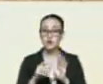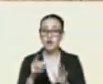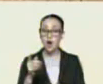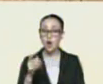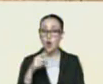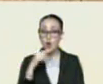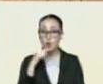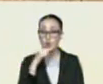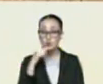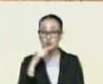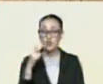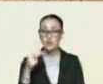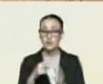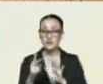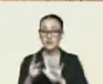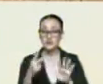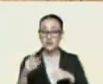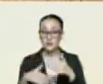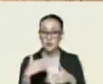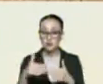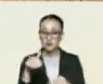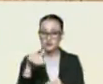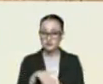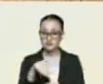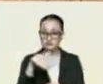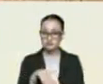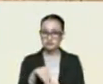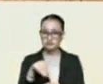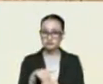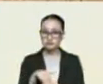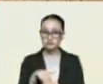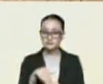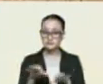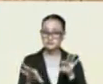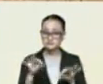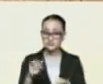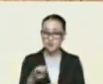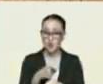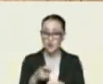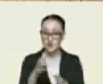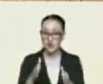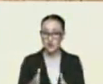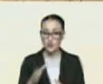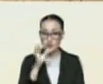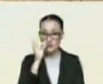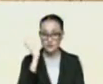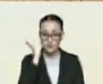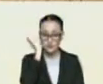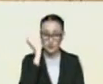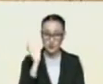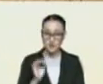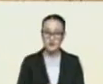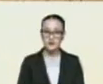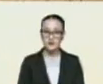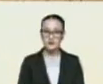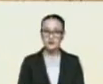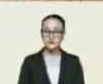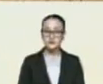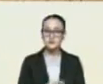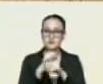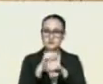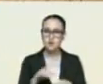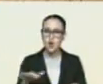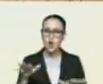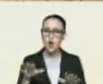de 2017 del proceso electoral para la escogencia de gobernadoras y gobernadores de estados publicado en